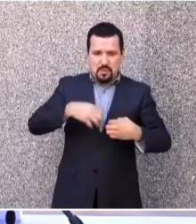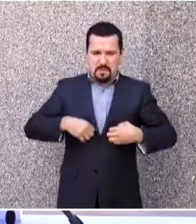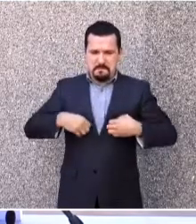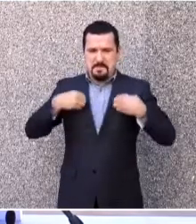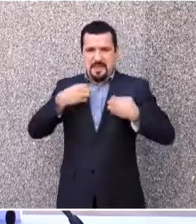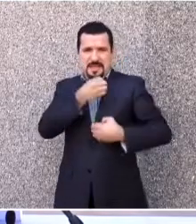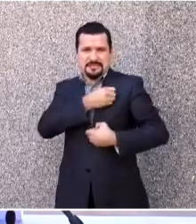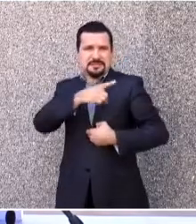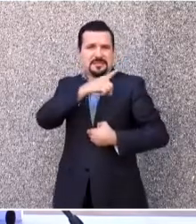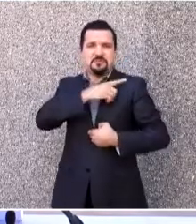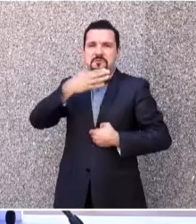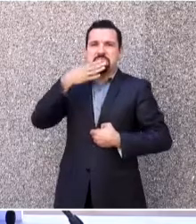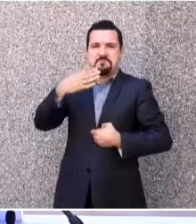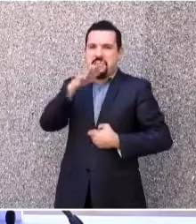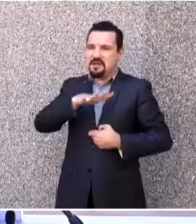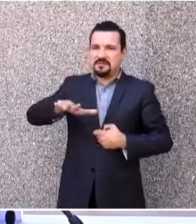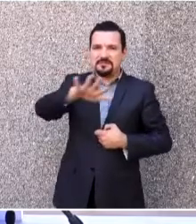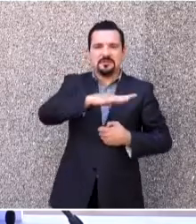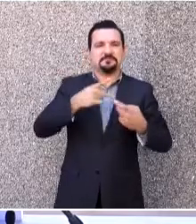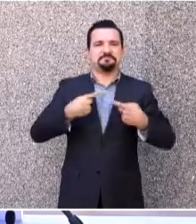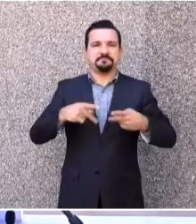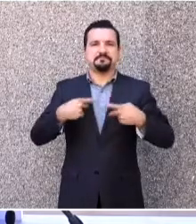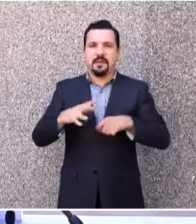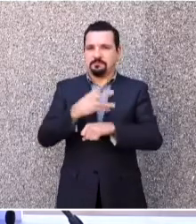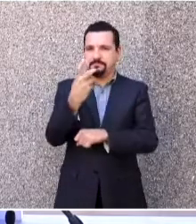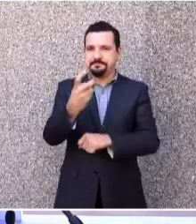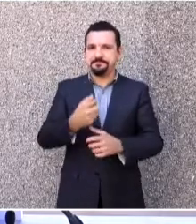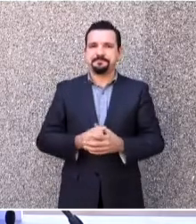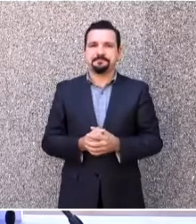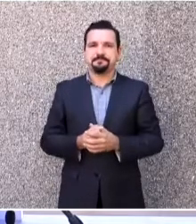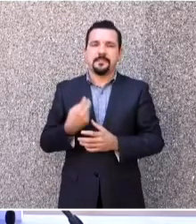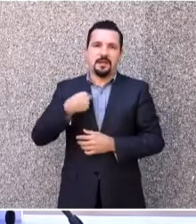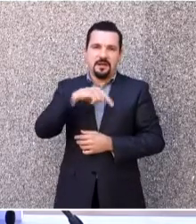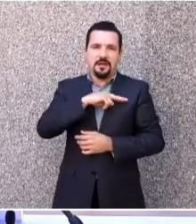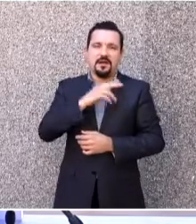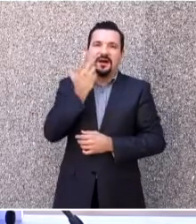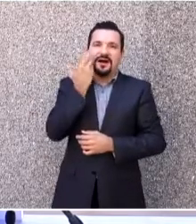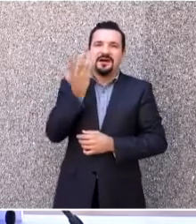de preservar la salud. Por eso queremos